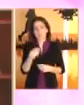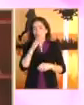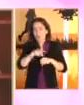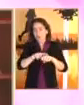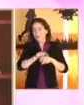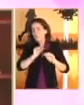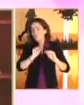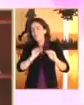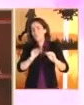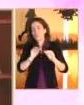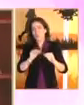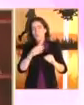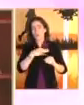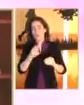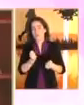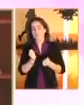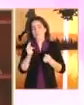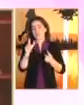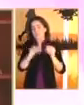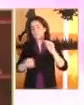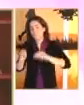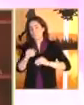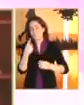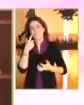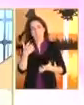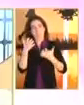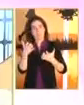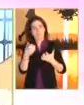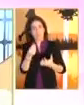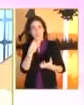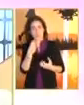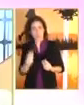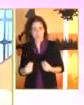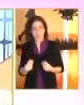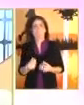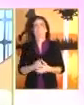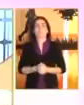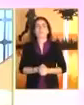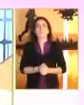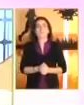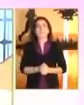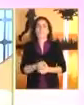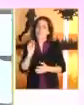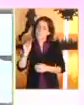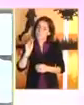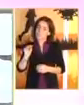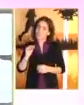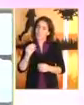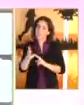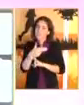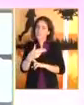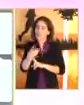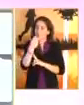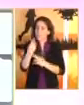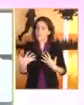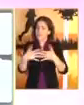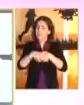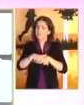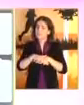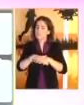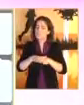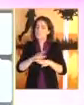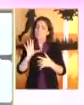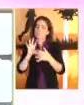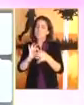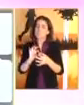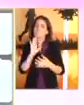pueden destacarse en función de cómo esté cocinado. Si vamos a comer pescado, ¿con qué es aconsejable comerlo? Es decir, en una